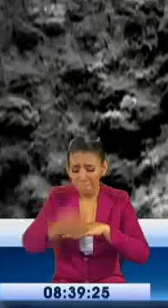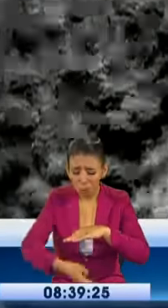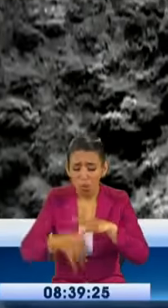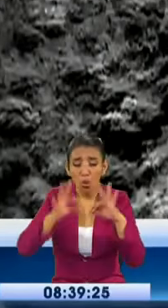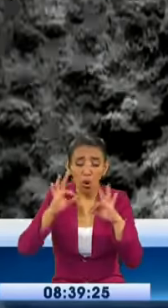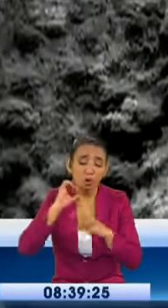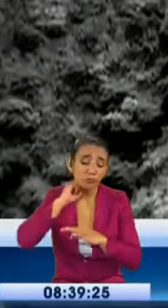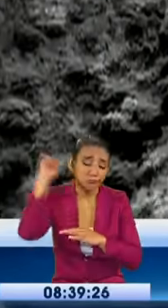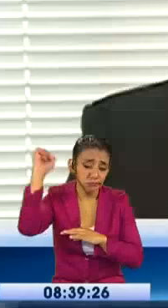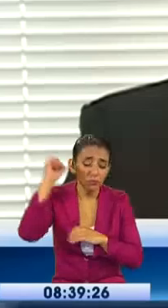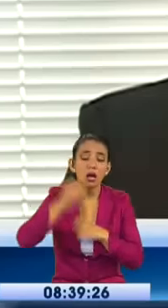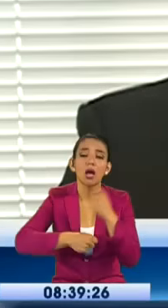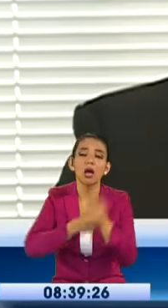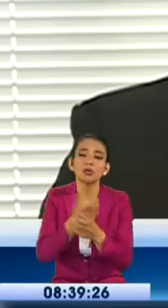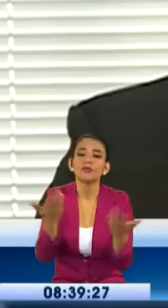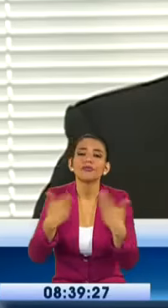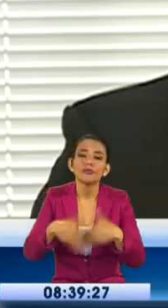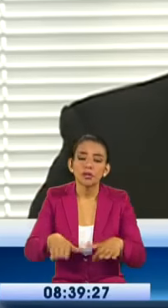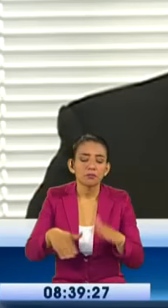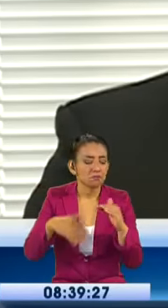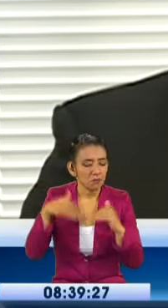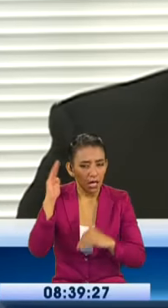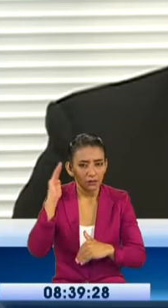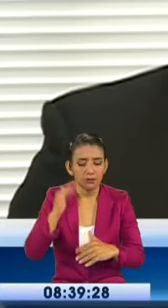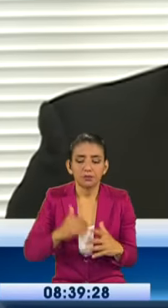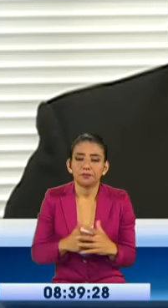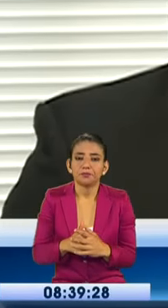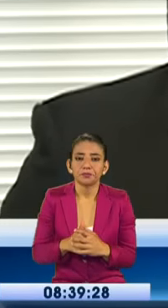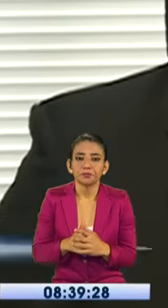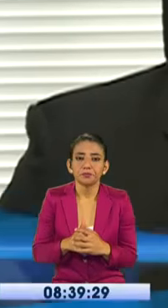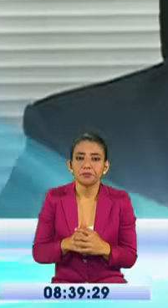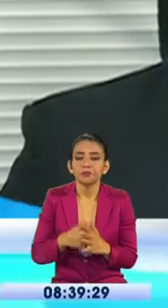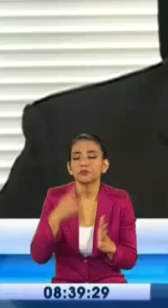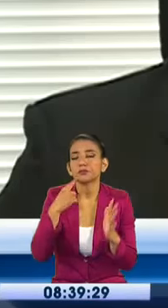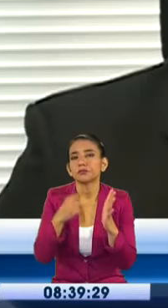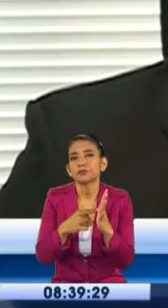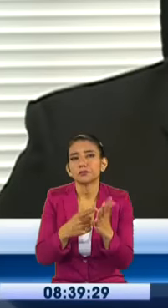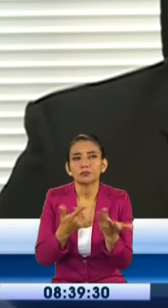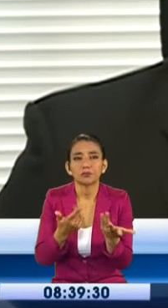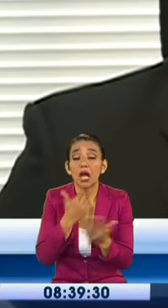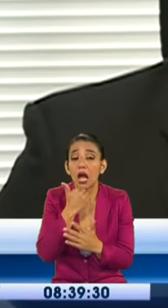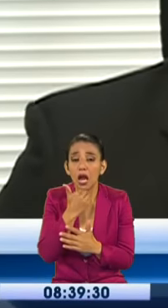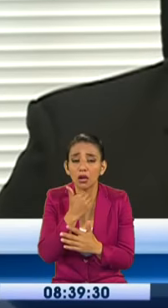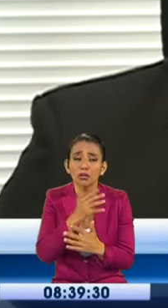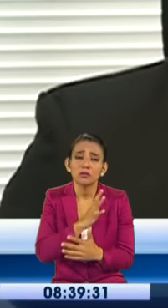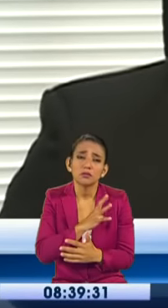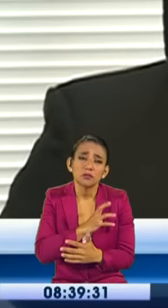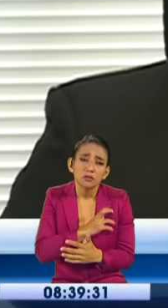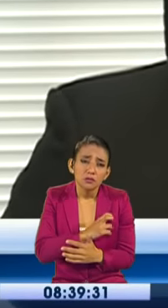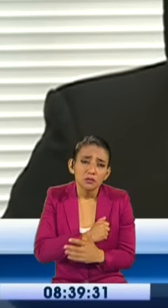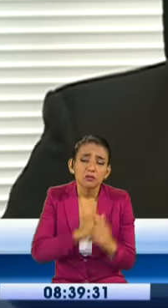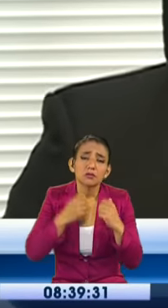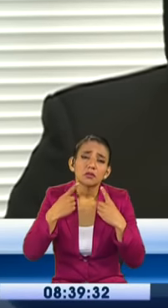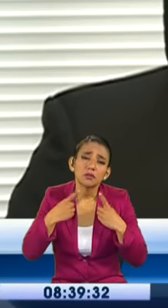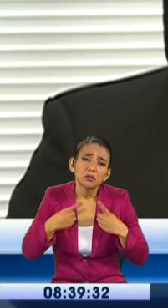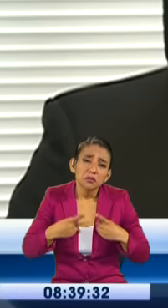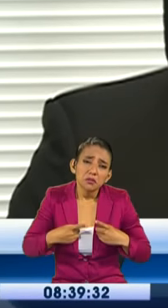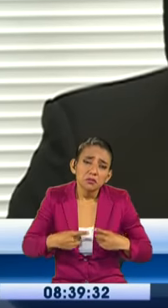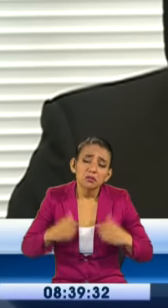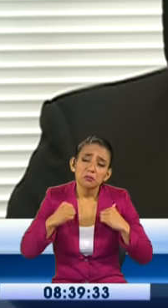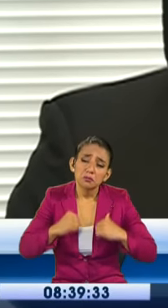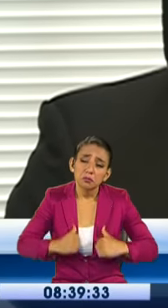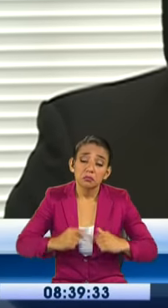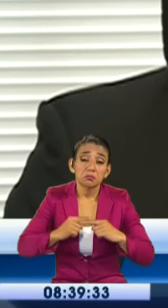año. Sean estas depresivas, sean estas melancólicas, son personas que por las vivencias